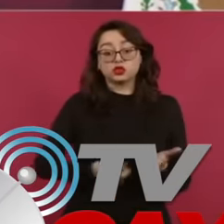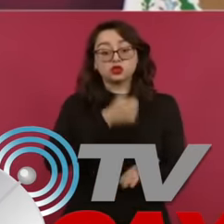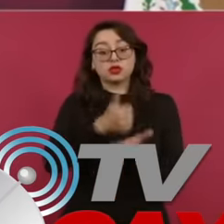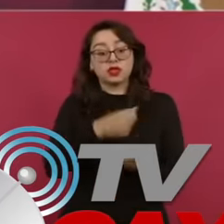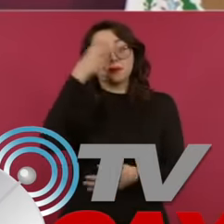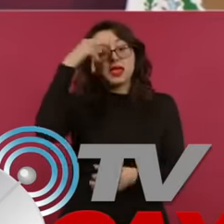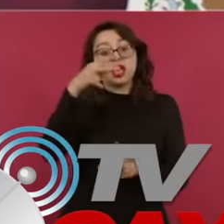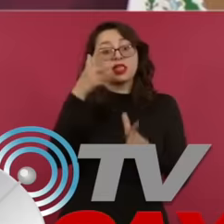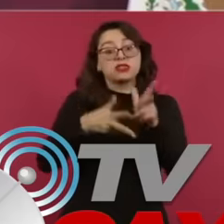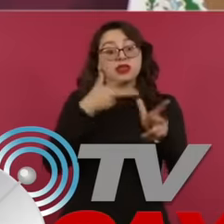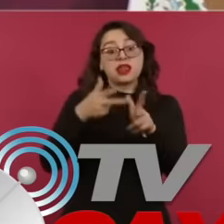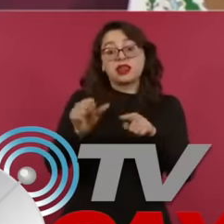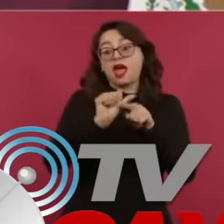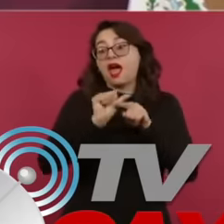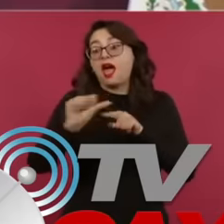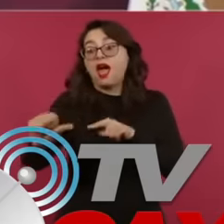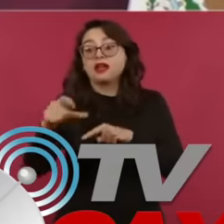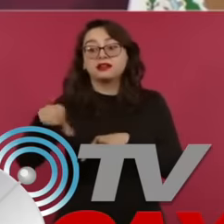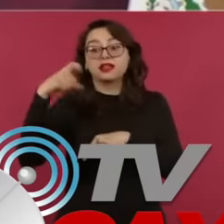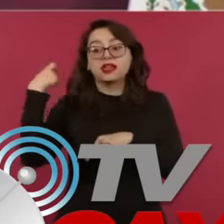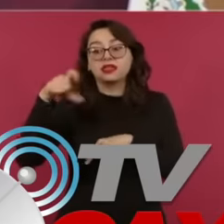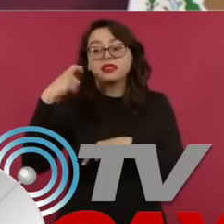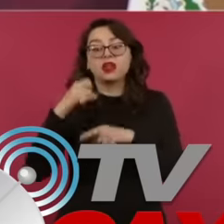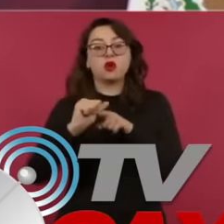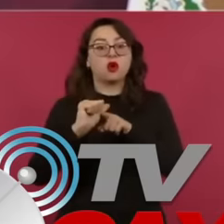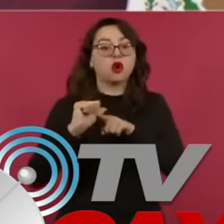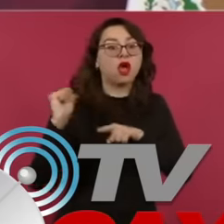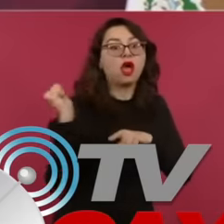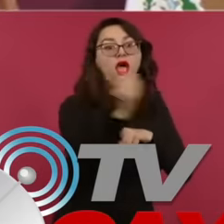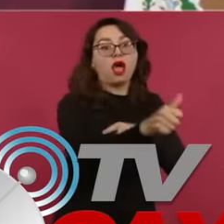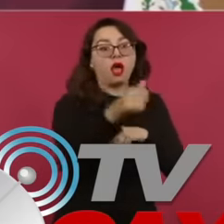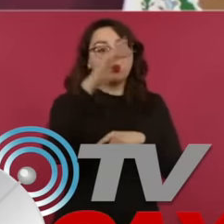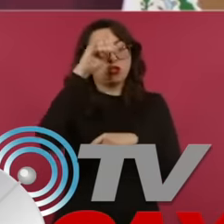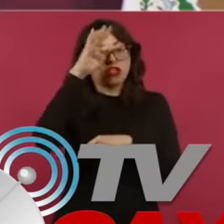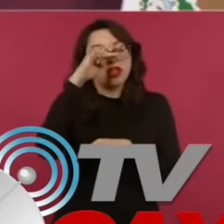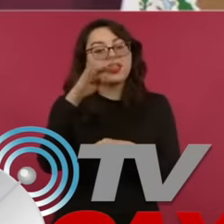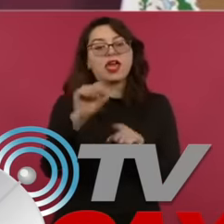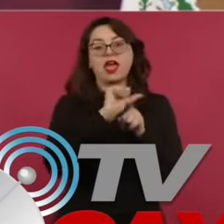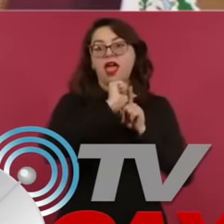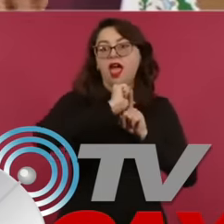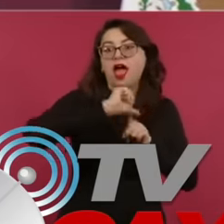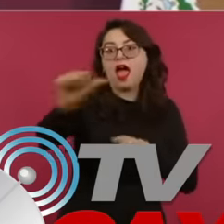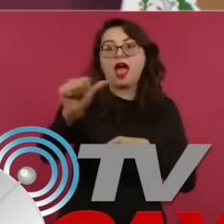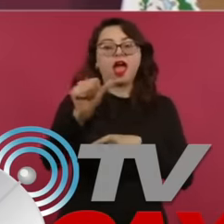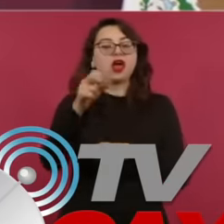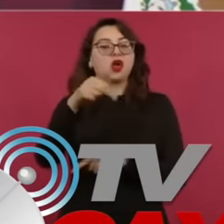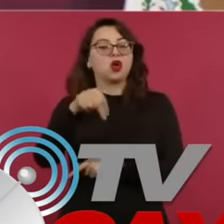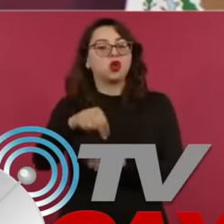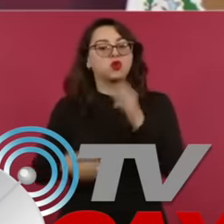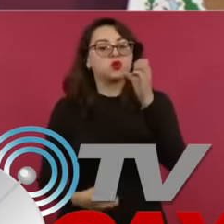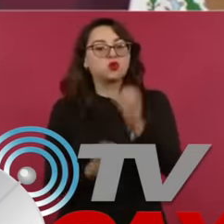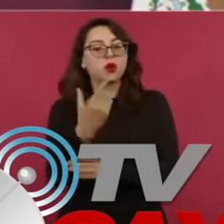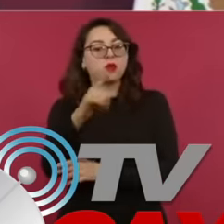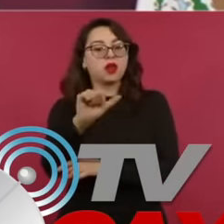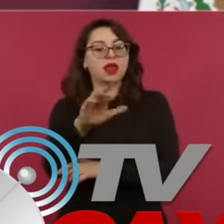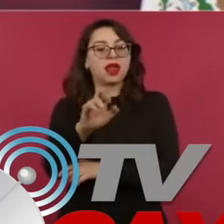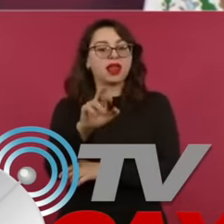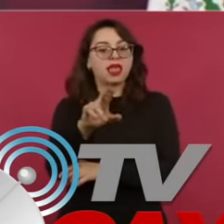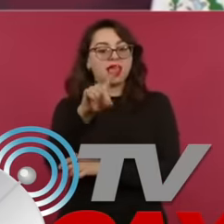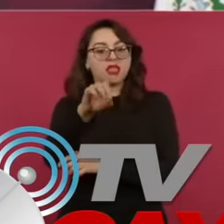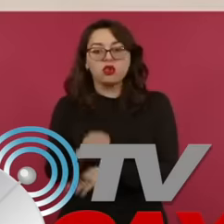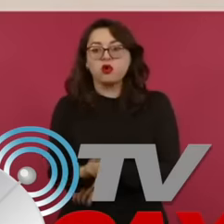y a Nuevo Laredo y de México también a